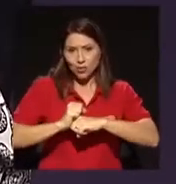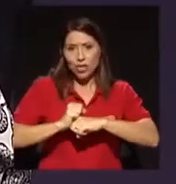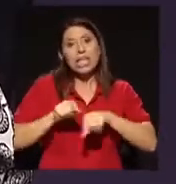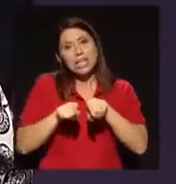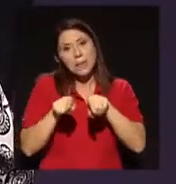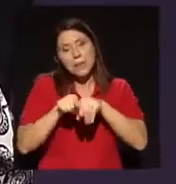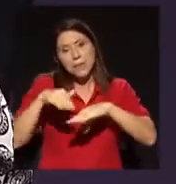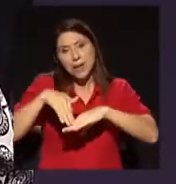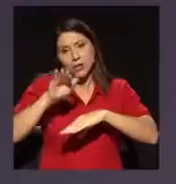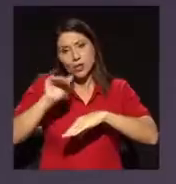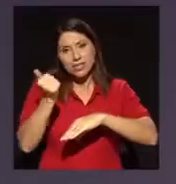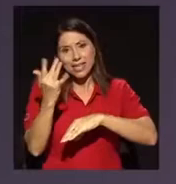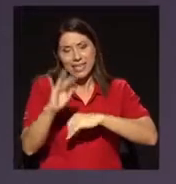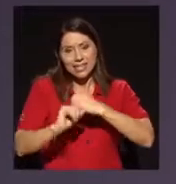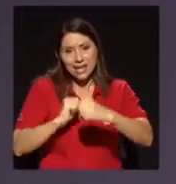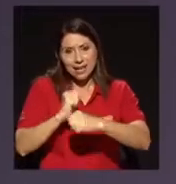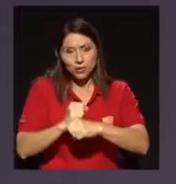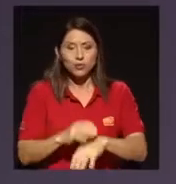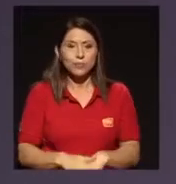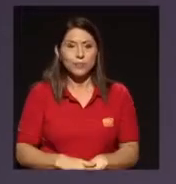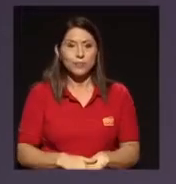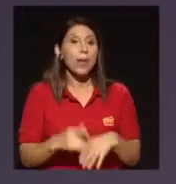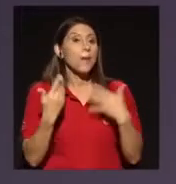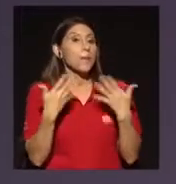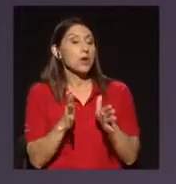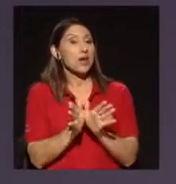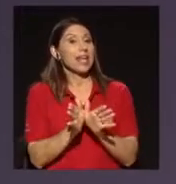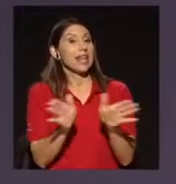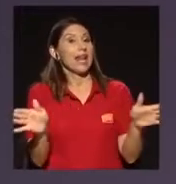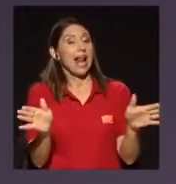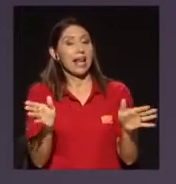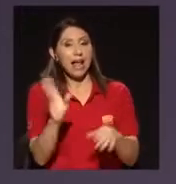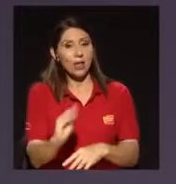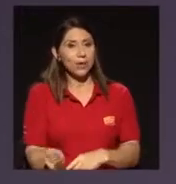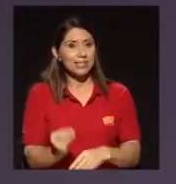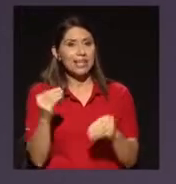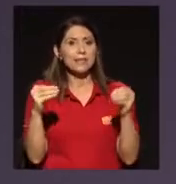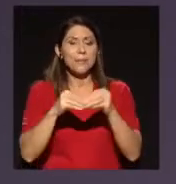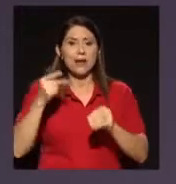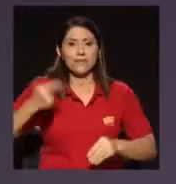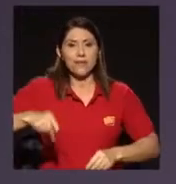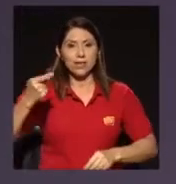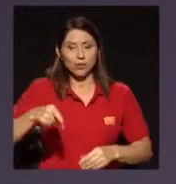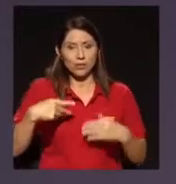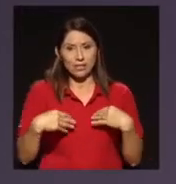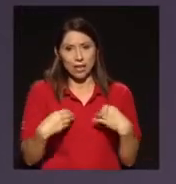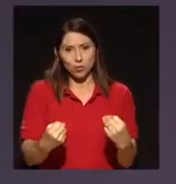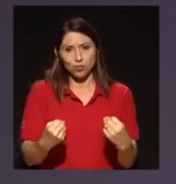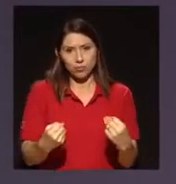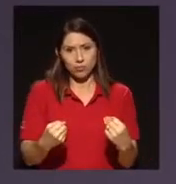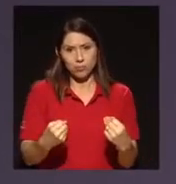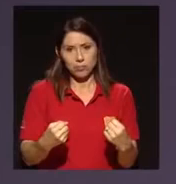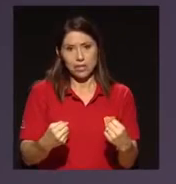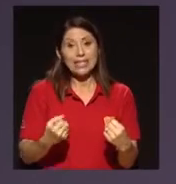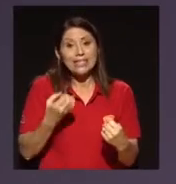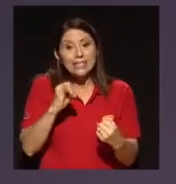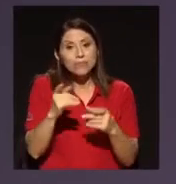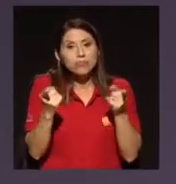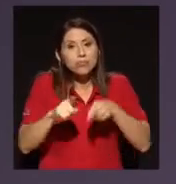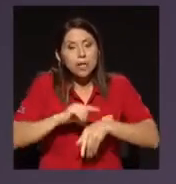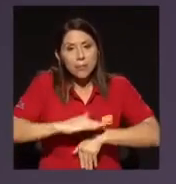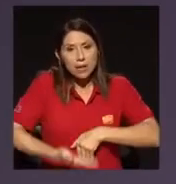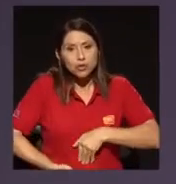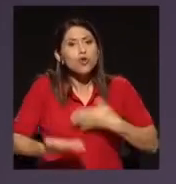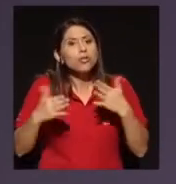años? Bueno, en general las adolescentes tienen más riesgos en salud ante un embarazo. Está demostrado